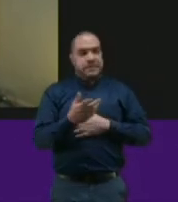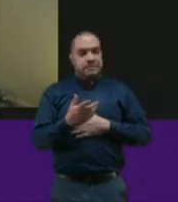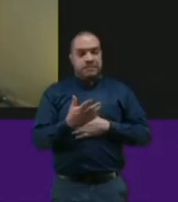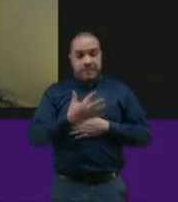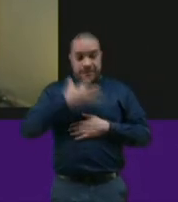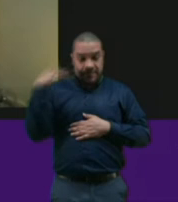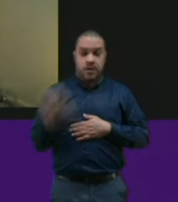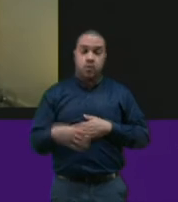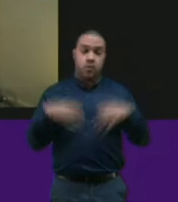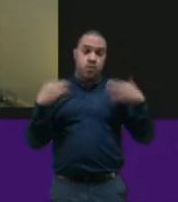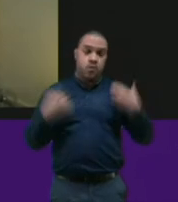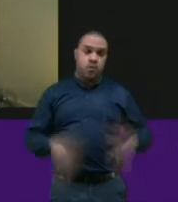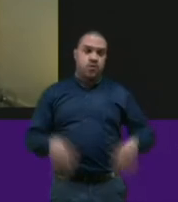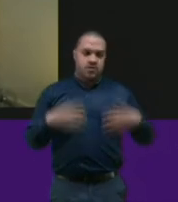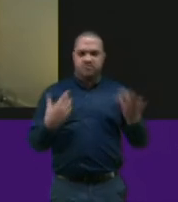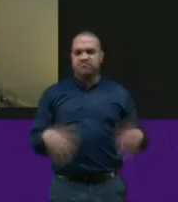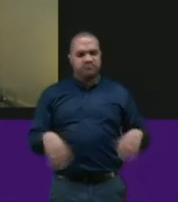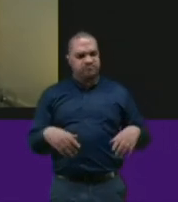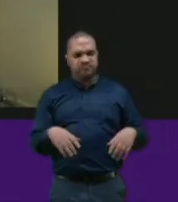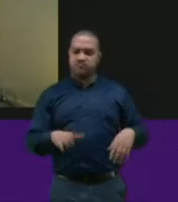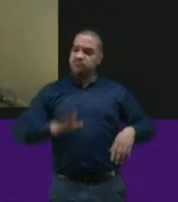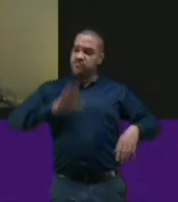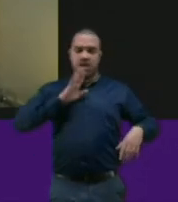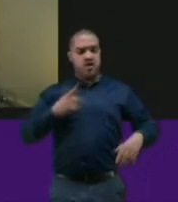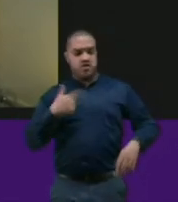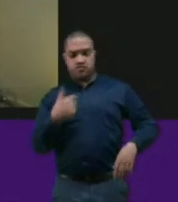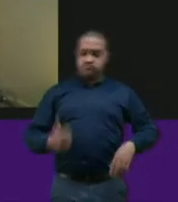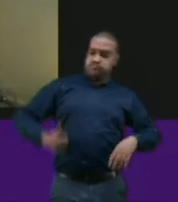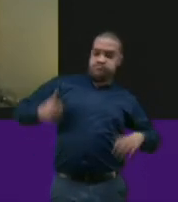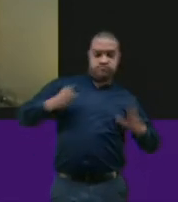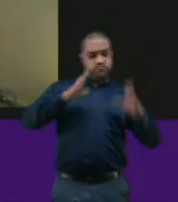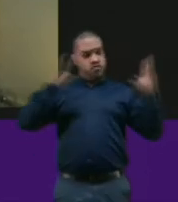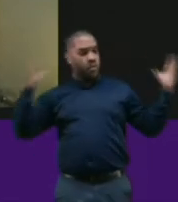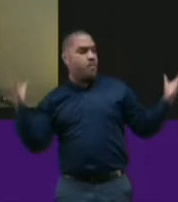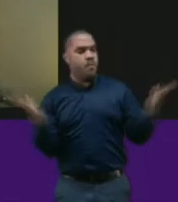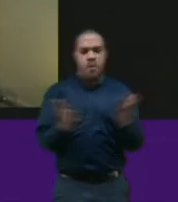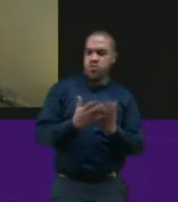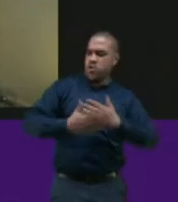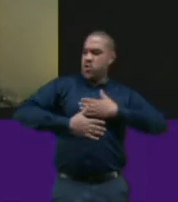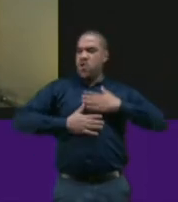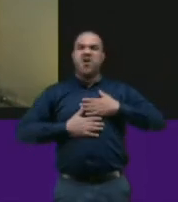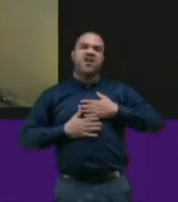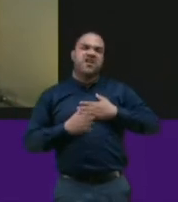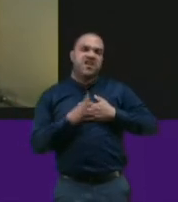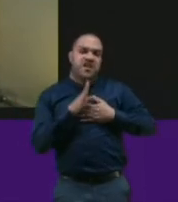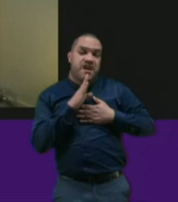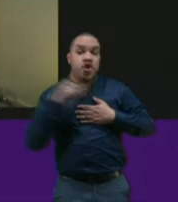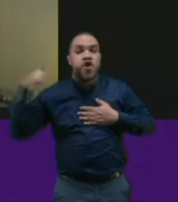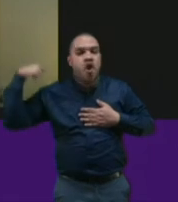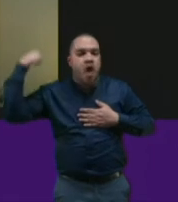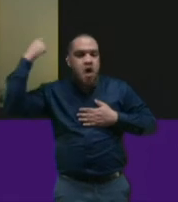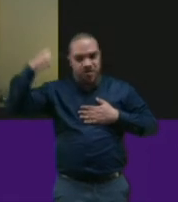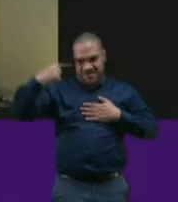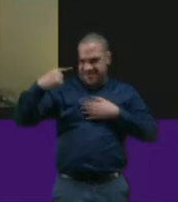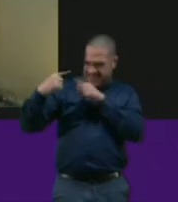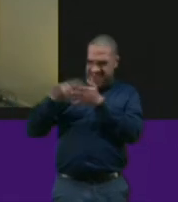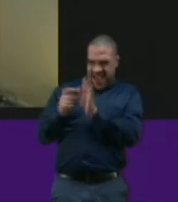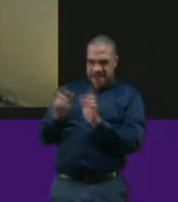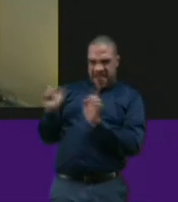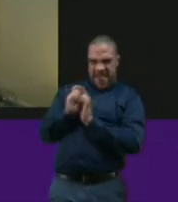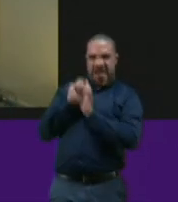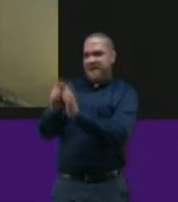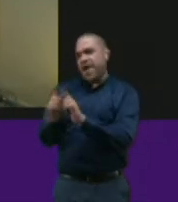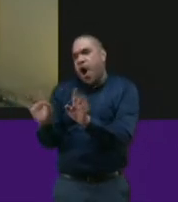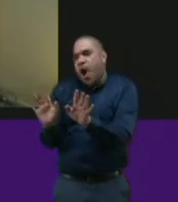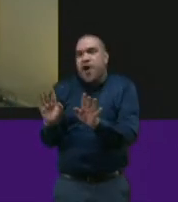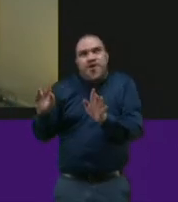este mundo es de los locos, y no es que te esté diciendo loco, sino de las ideas voladas, de las cosas disruptivas, sigue